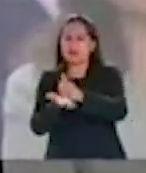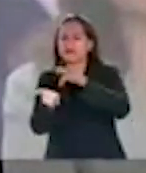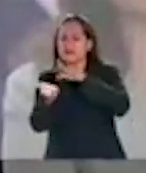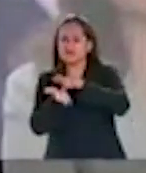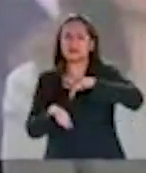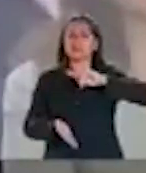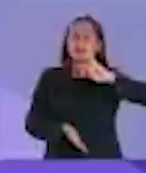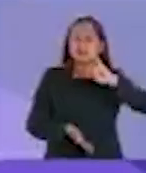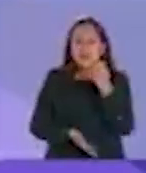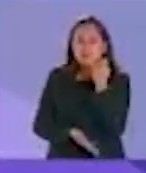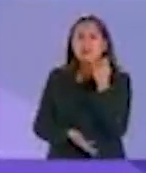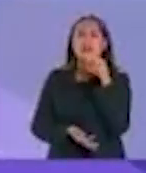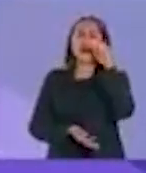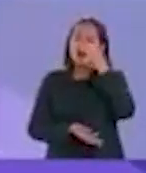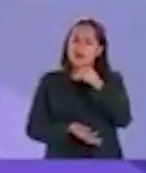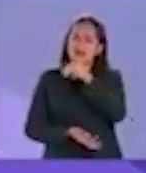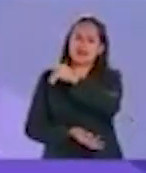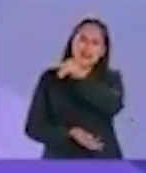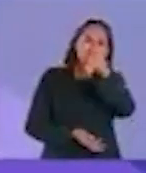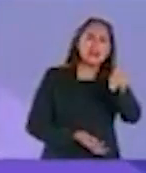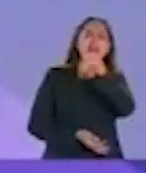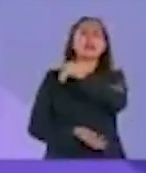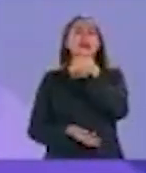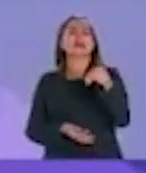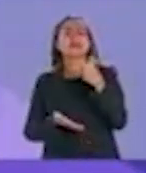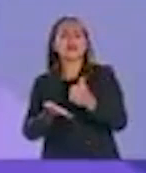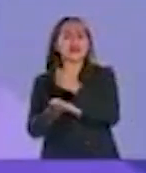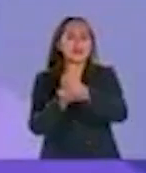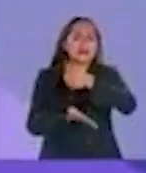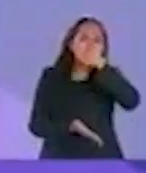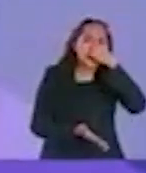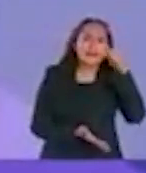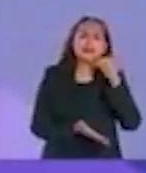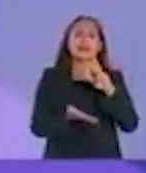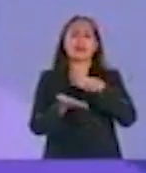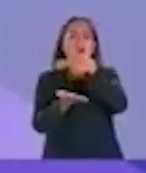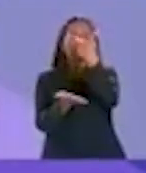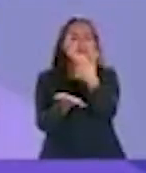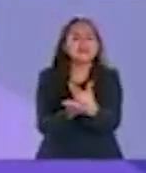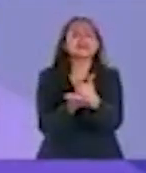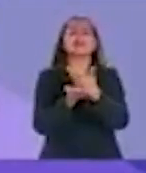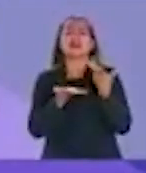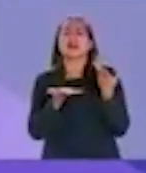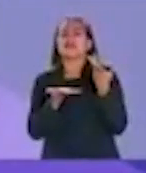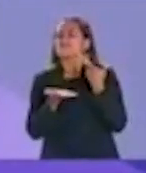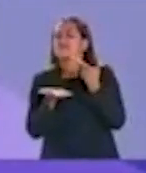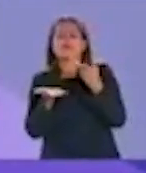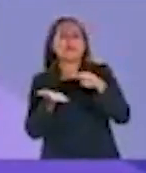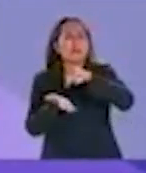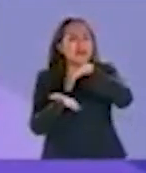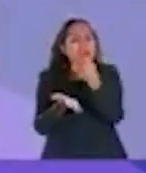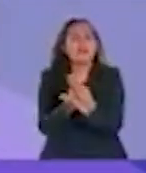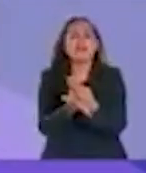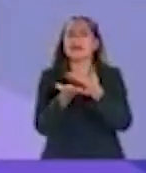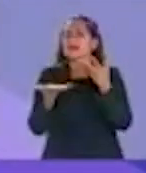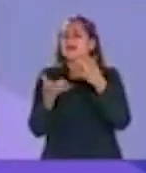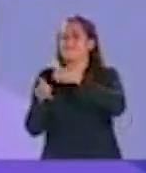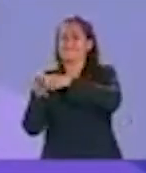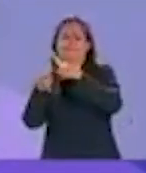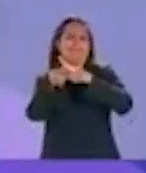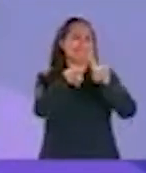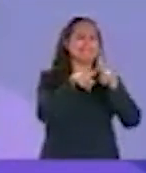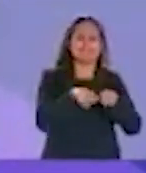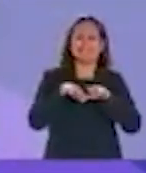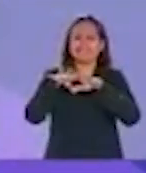nogales ciudad juárez reynosa matamoros laredo y colombia evidentemente piedras